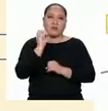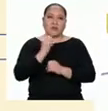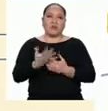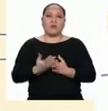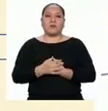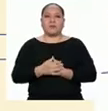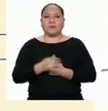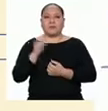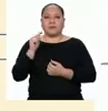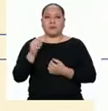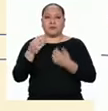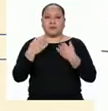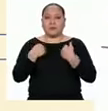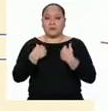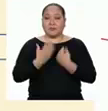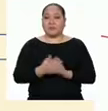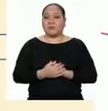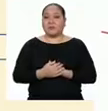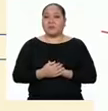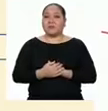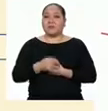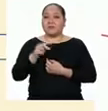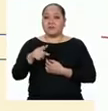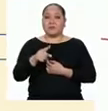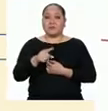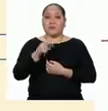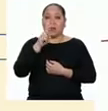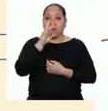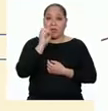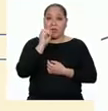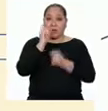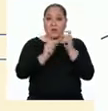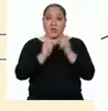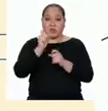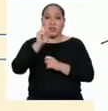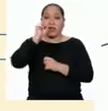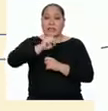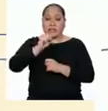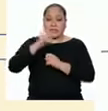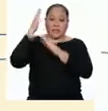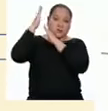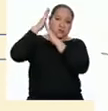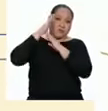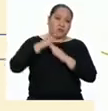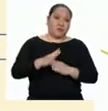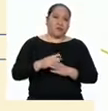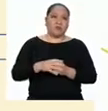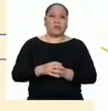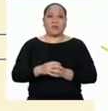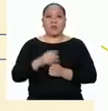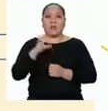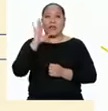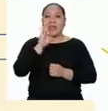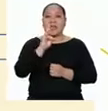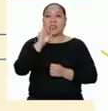manera. Tenemos como resultado que de 20 personas que han sido discriminadas,